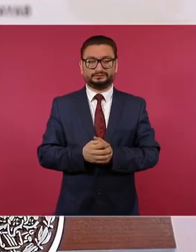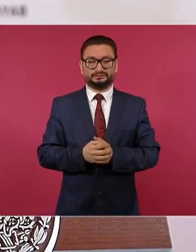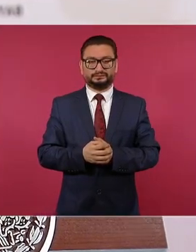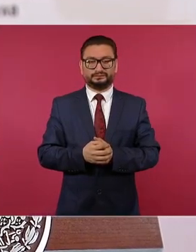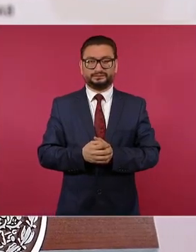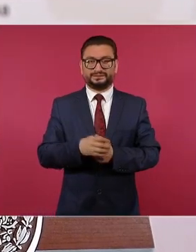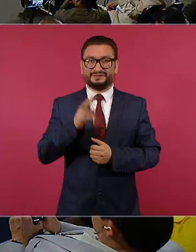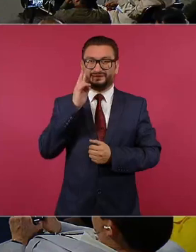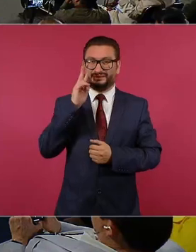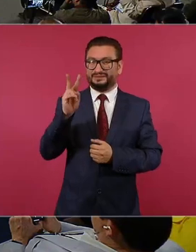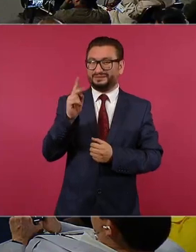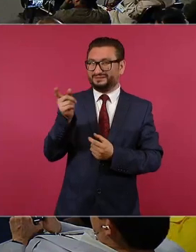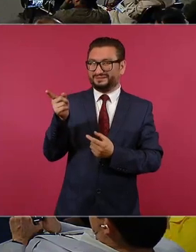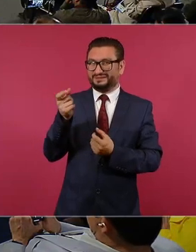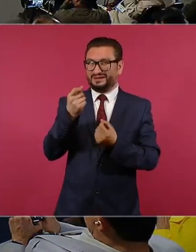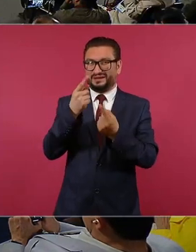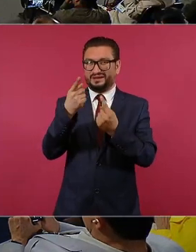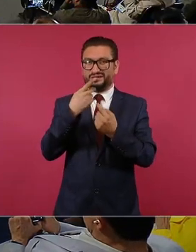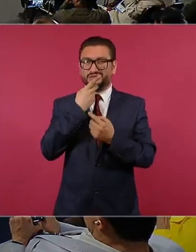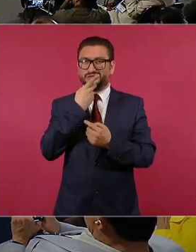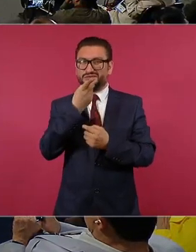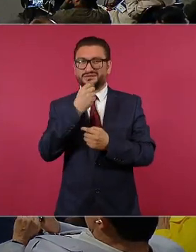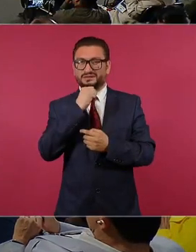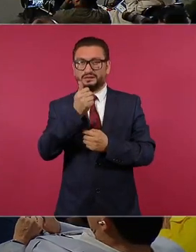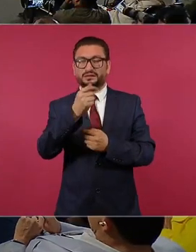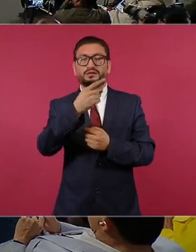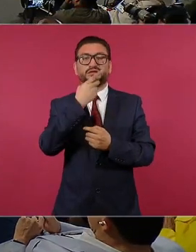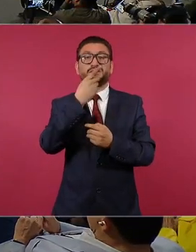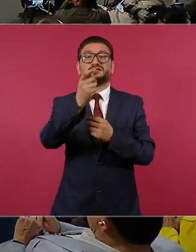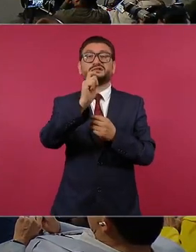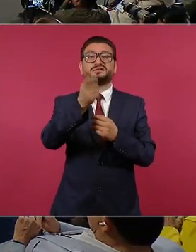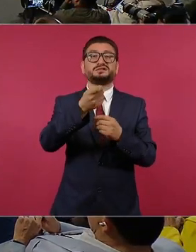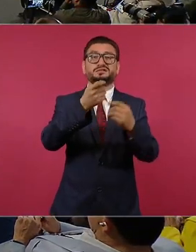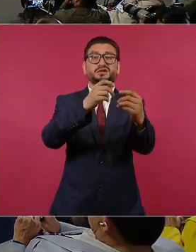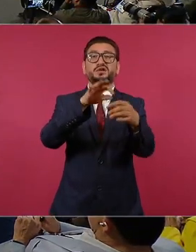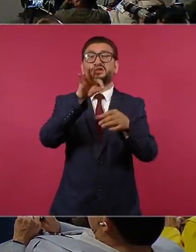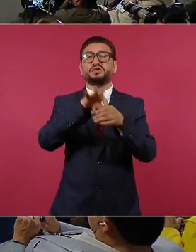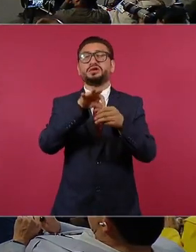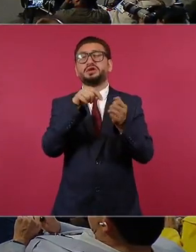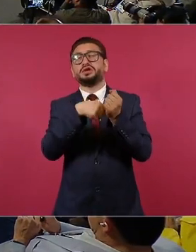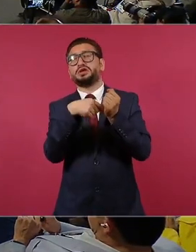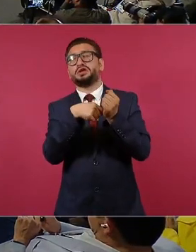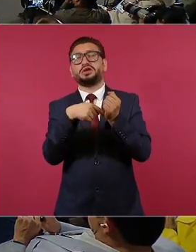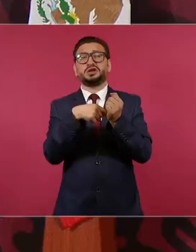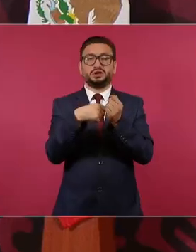Y luego los que no contestaban empezaron a decir, son votos ocultos.